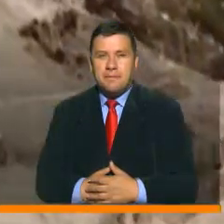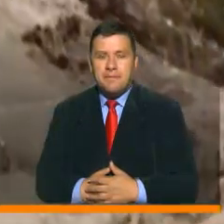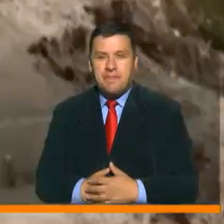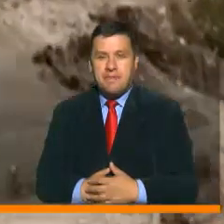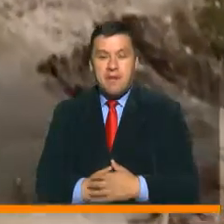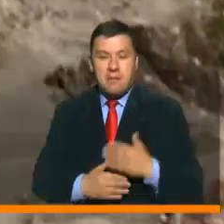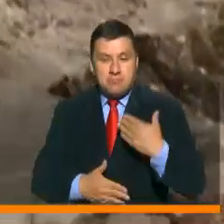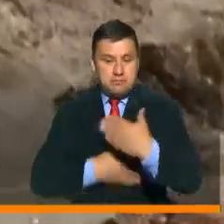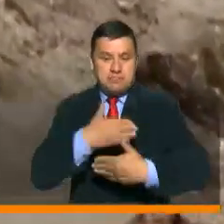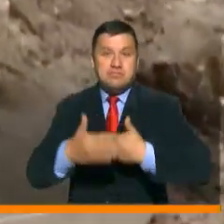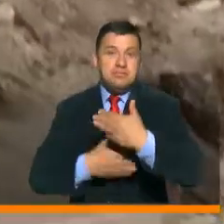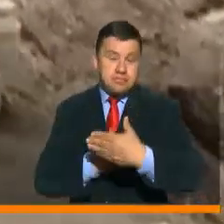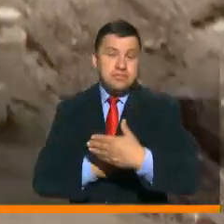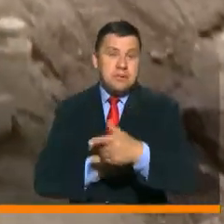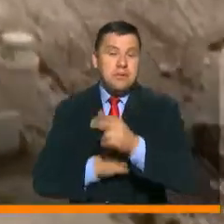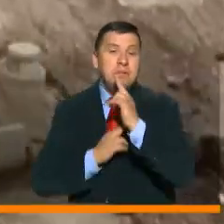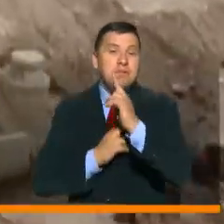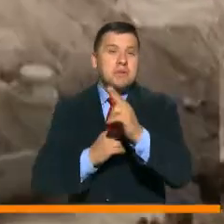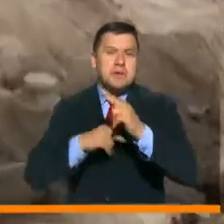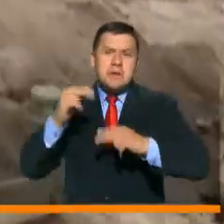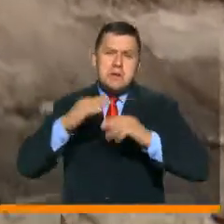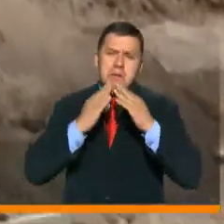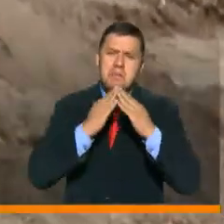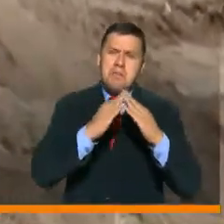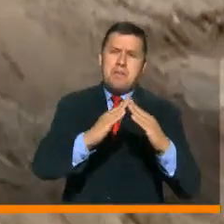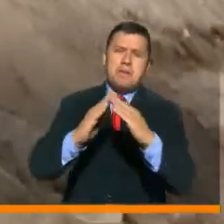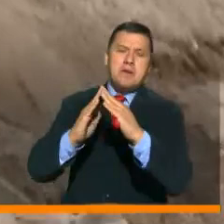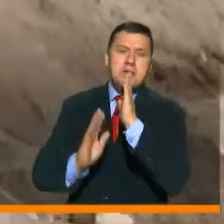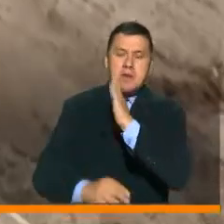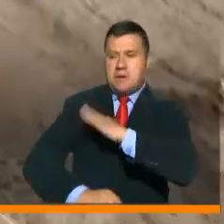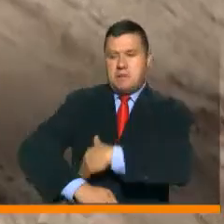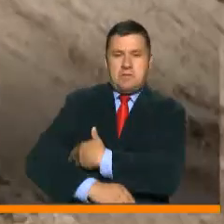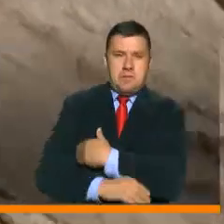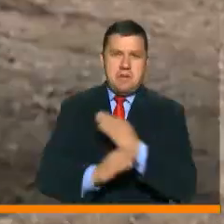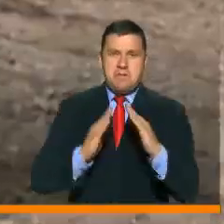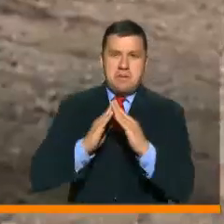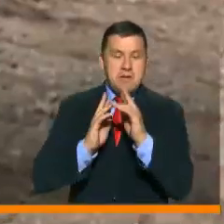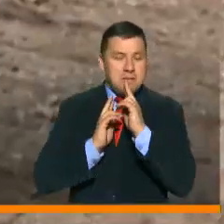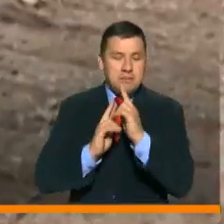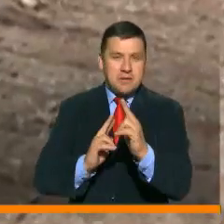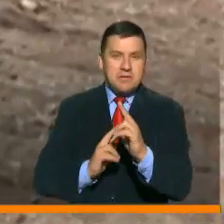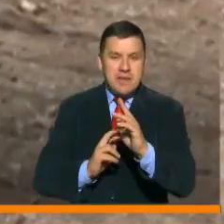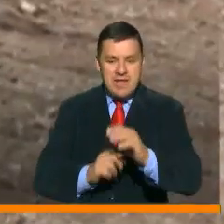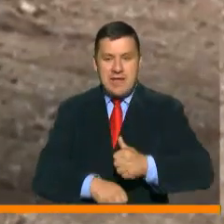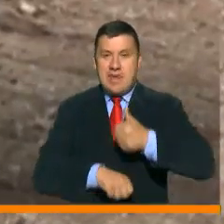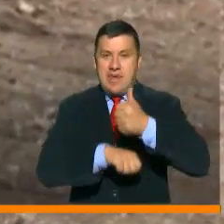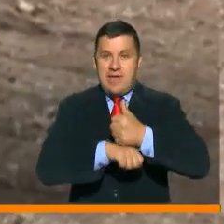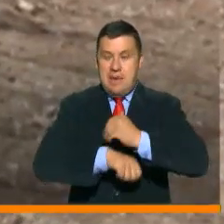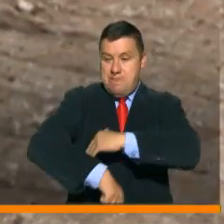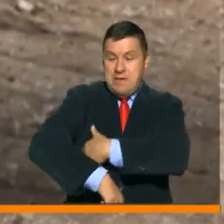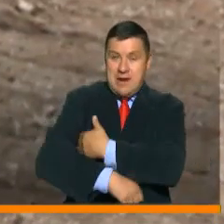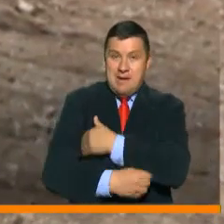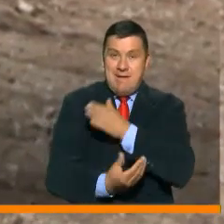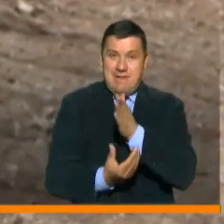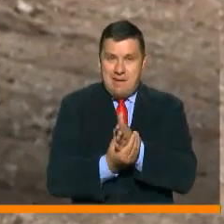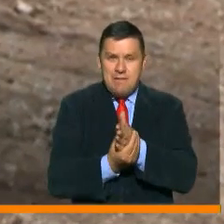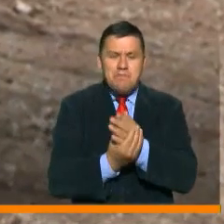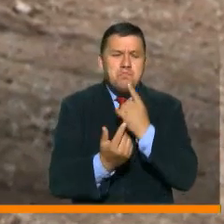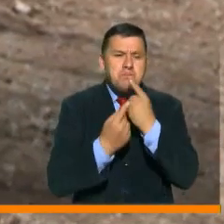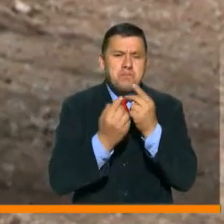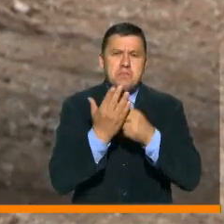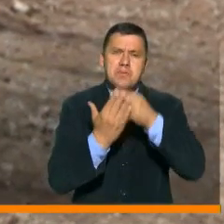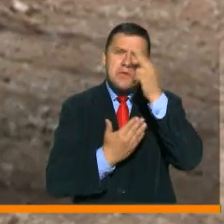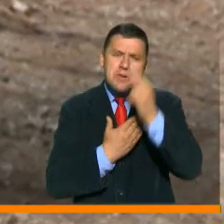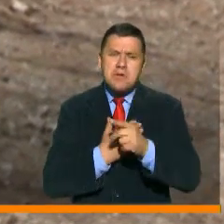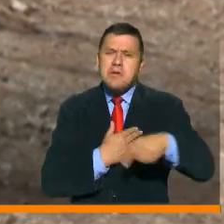avanzan los resultados de obras ejecutadas por el ministerio de vivienda el jefe de la cartera habló de los proyectos